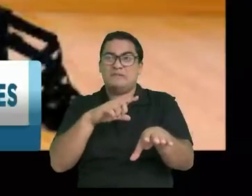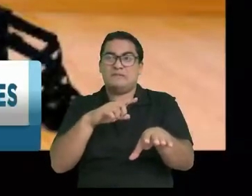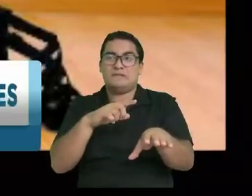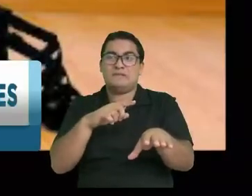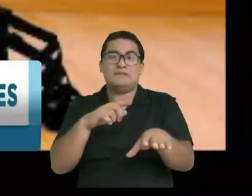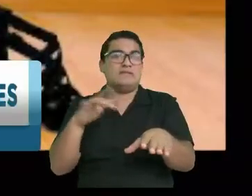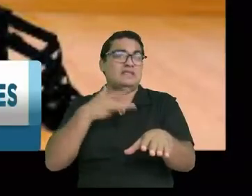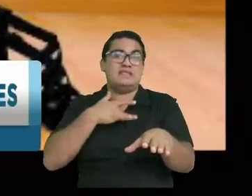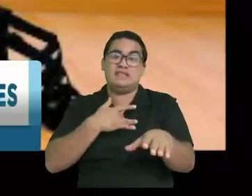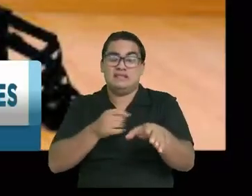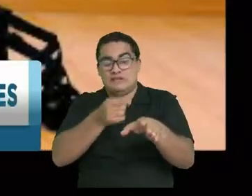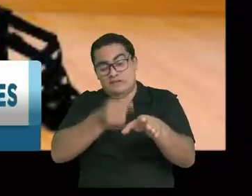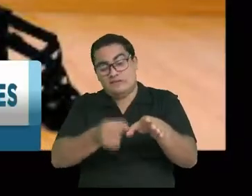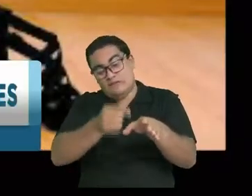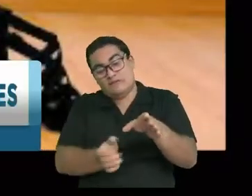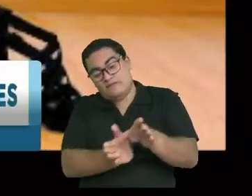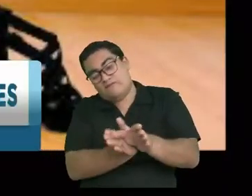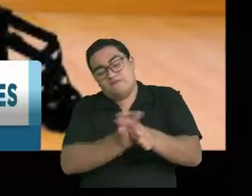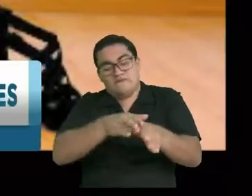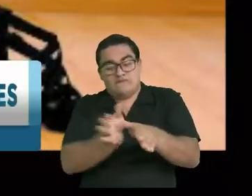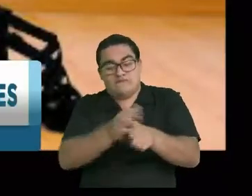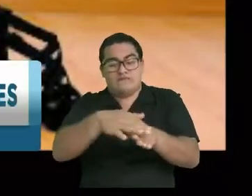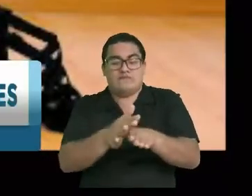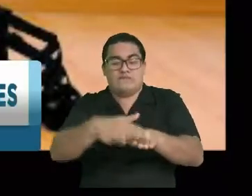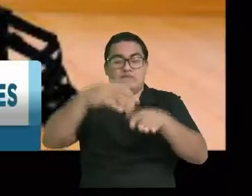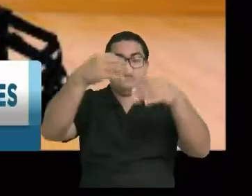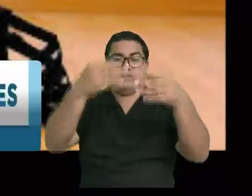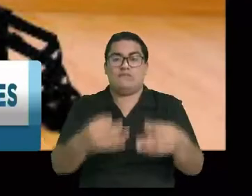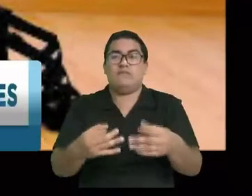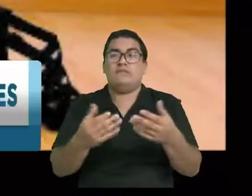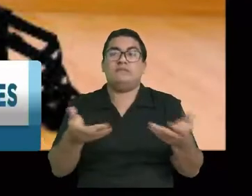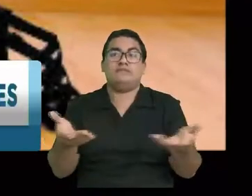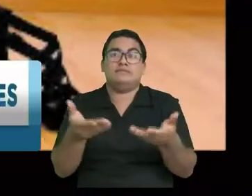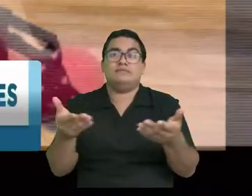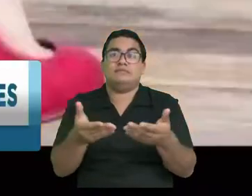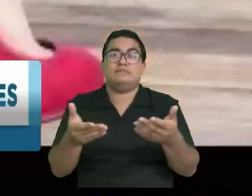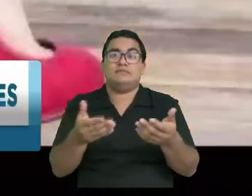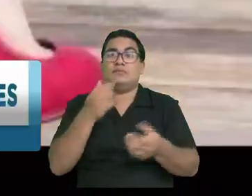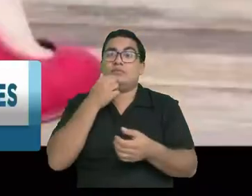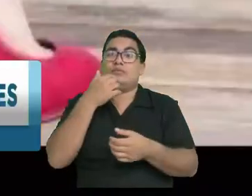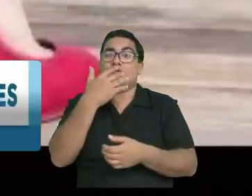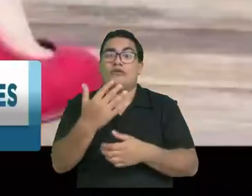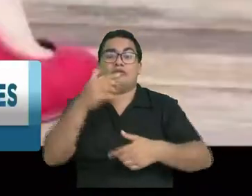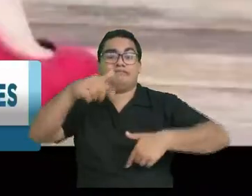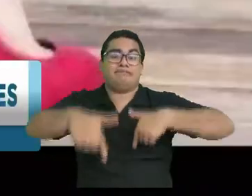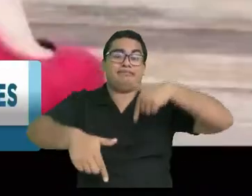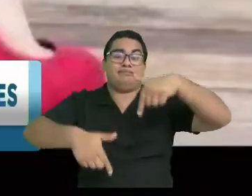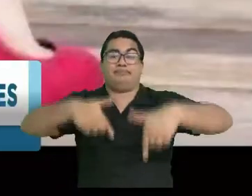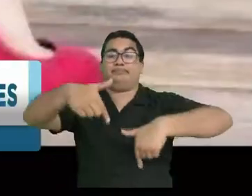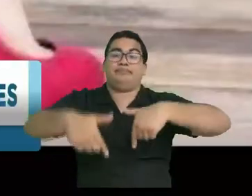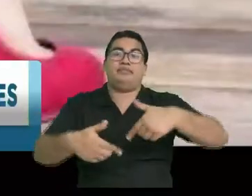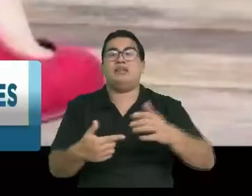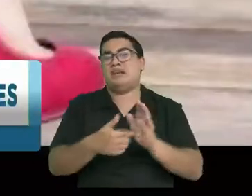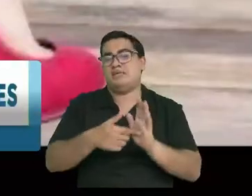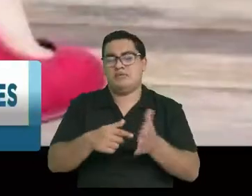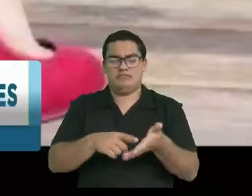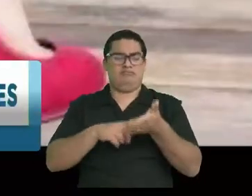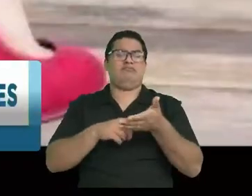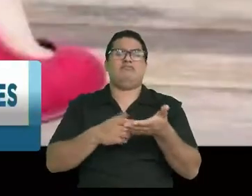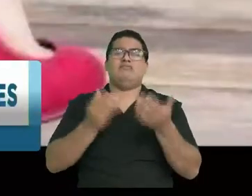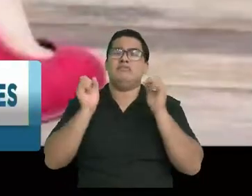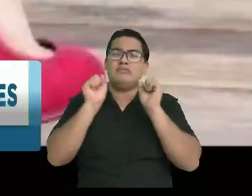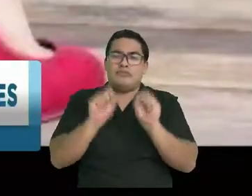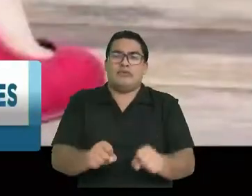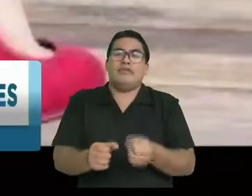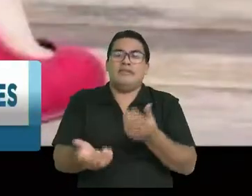2 ya hay que hacerle un procedimiento quirúrgico. Y eso es exclusivamente por el uso del tacón. Es raro, puede ocurrir, pero